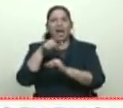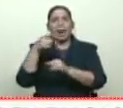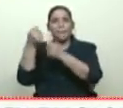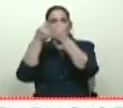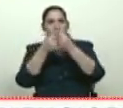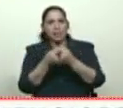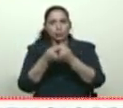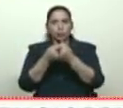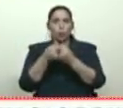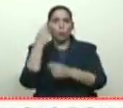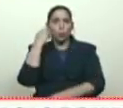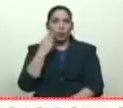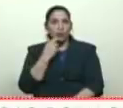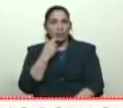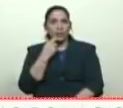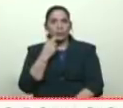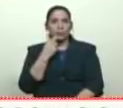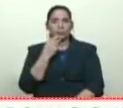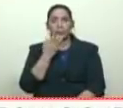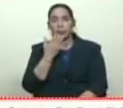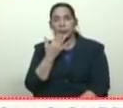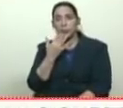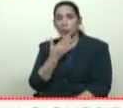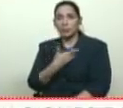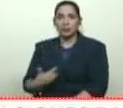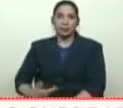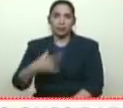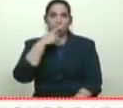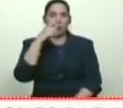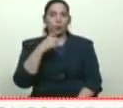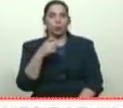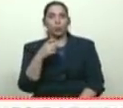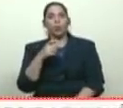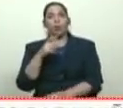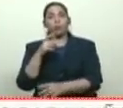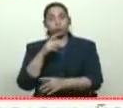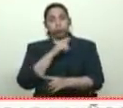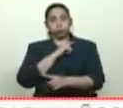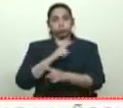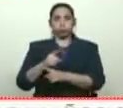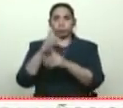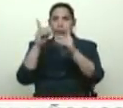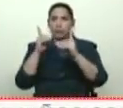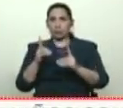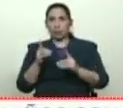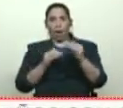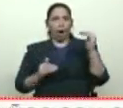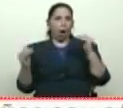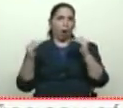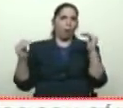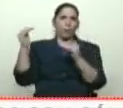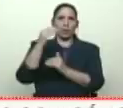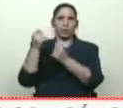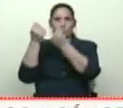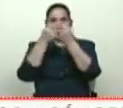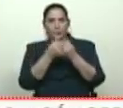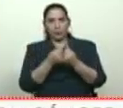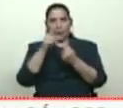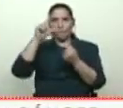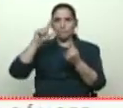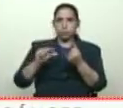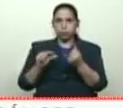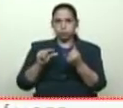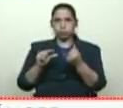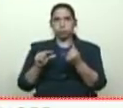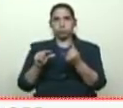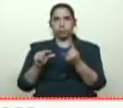bolívar. Por eso muchas veces el presidente Maduro ha tomado la decisión de aumentar el salario y ellos bajan el precio del bolívar con relación